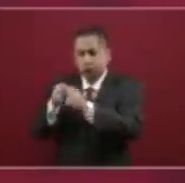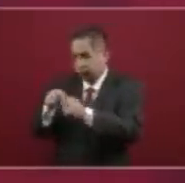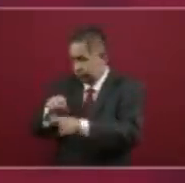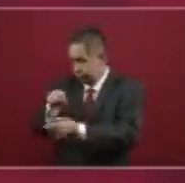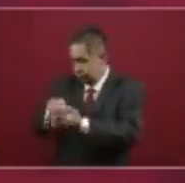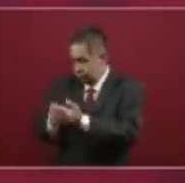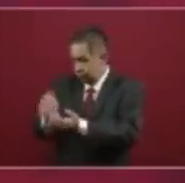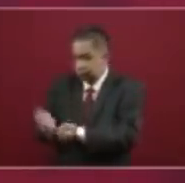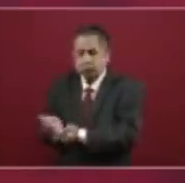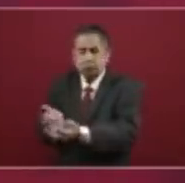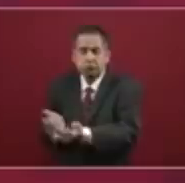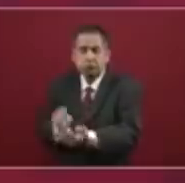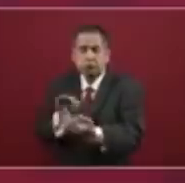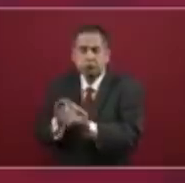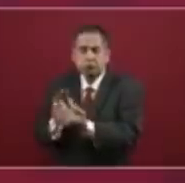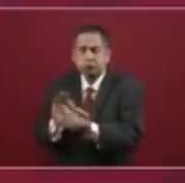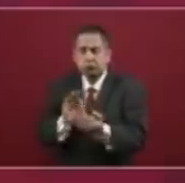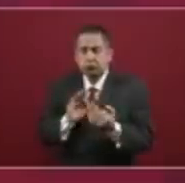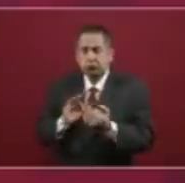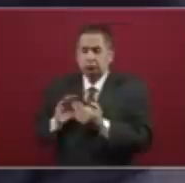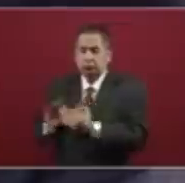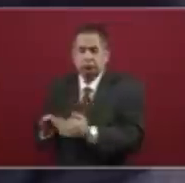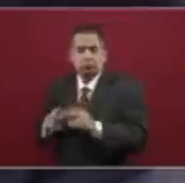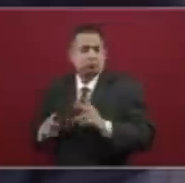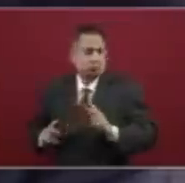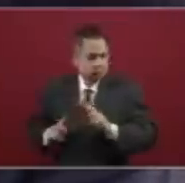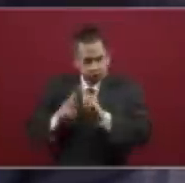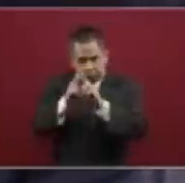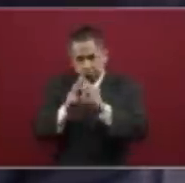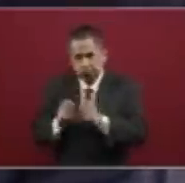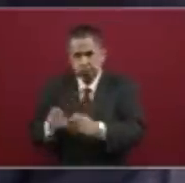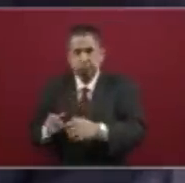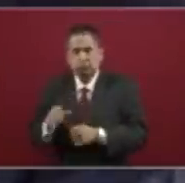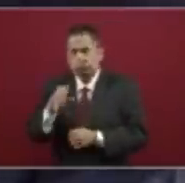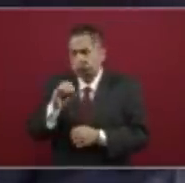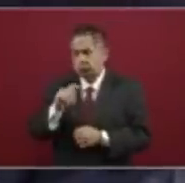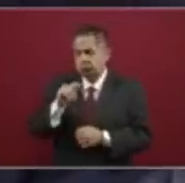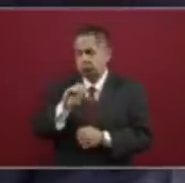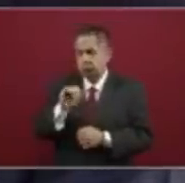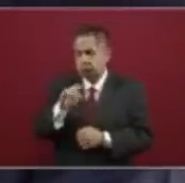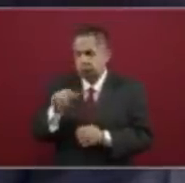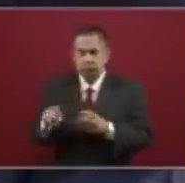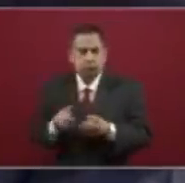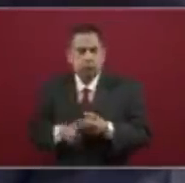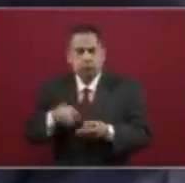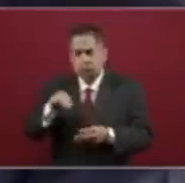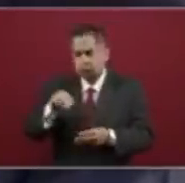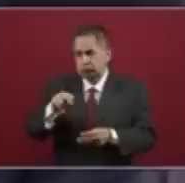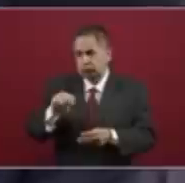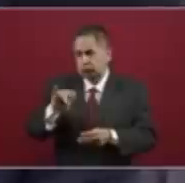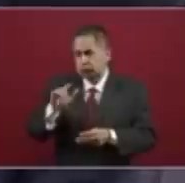en Poza Rica, en Tuxpan, en Coatzacoalcos, en Minatitlán,